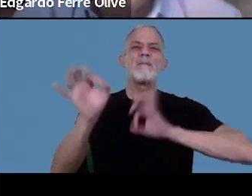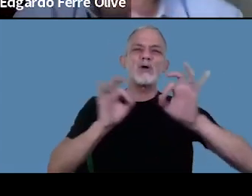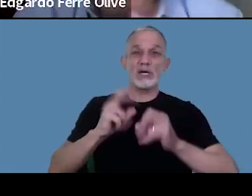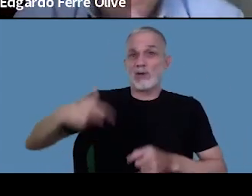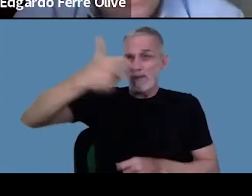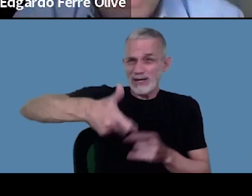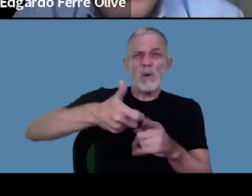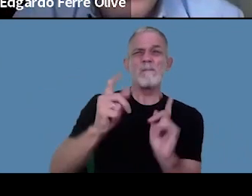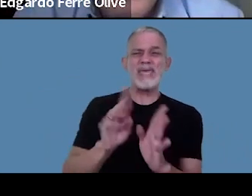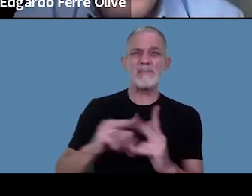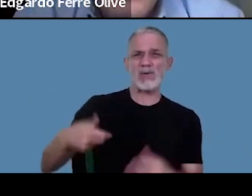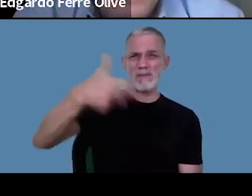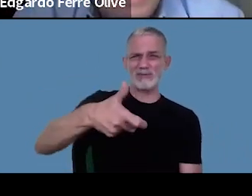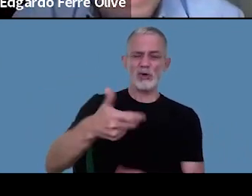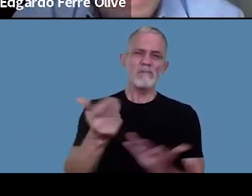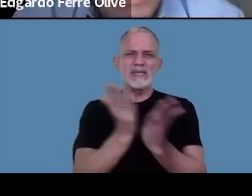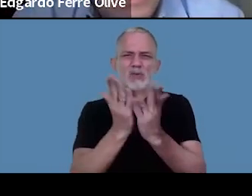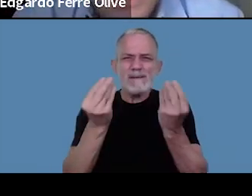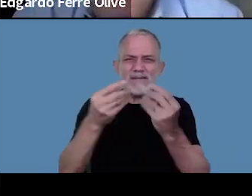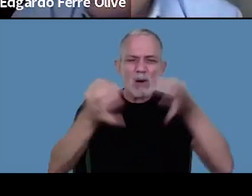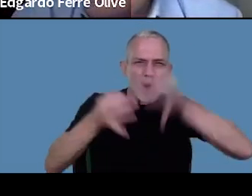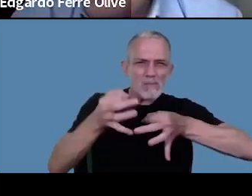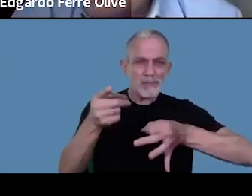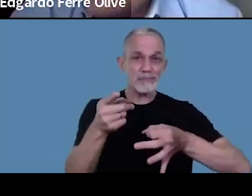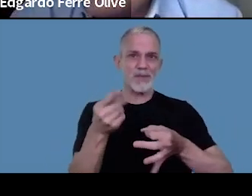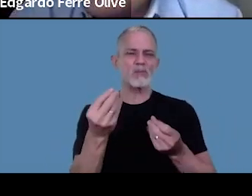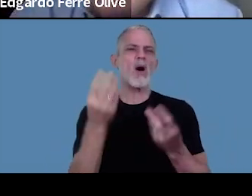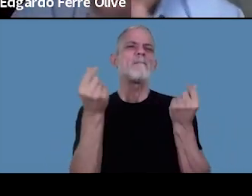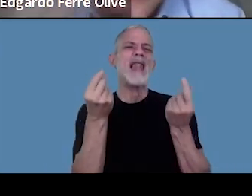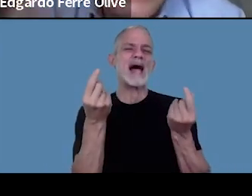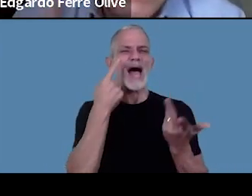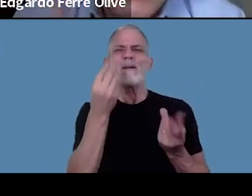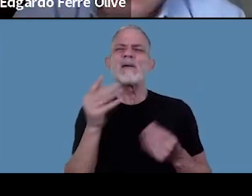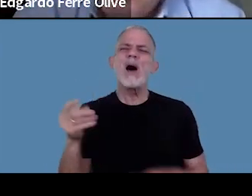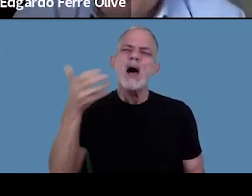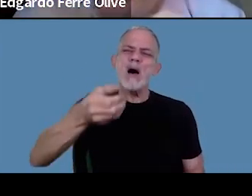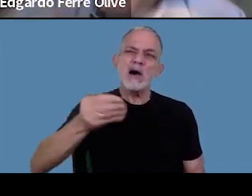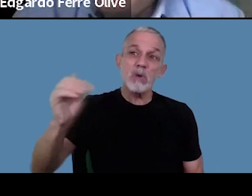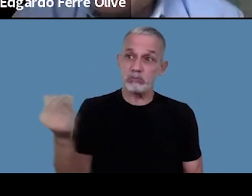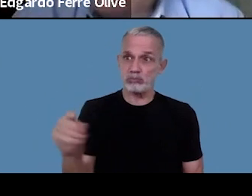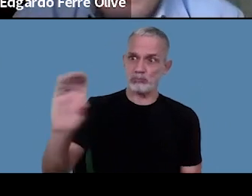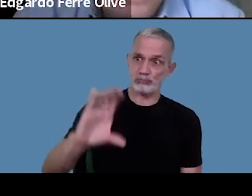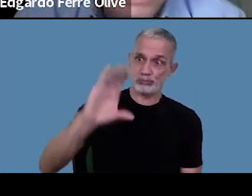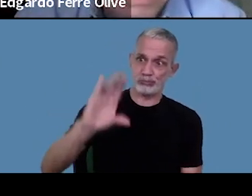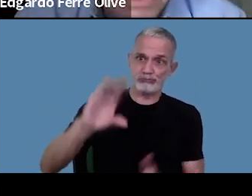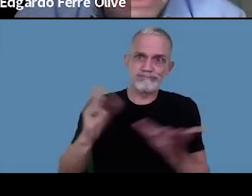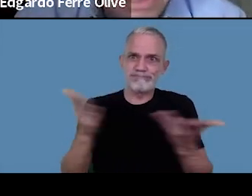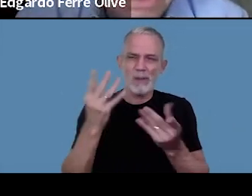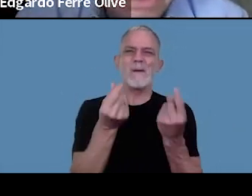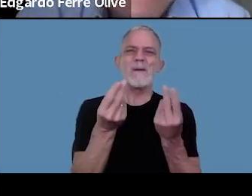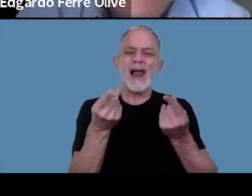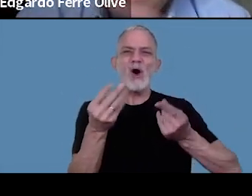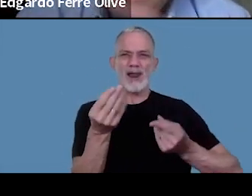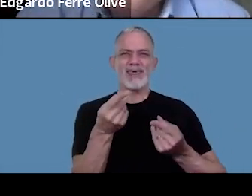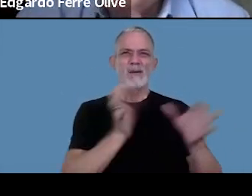Nosotros siempre hemos estudiado el proyecto de inversión desde el punto de vista económico. La tasa interna de retorno, los valores actuales de los